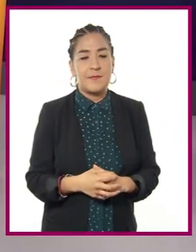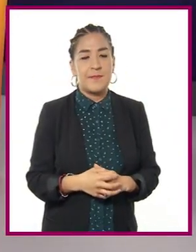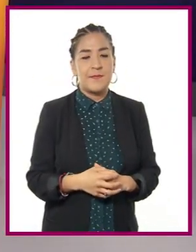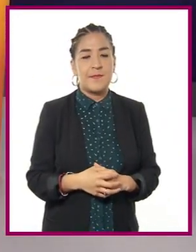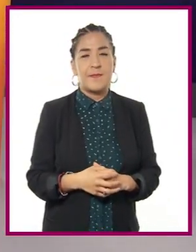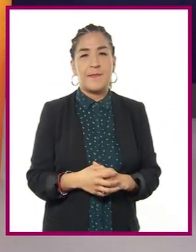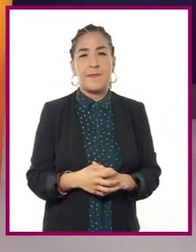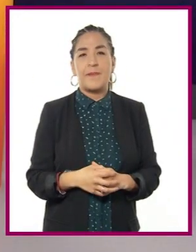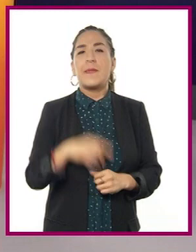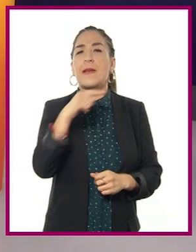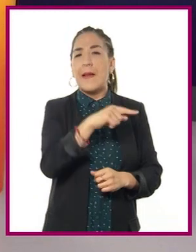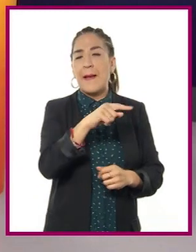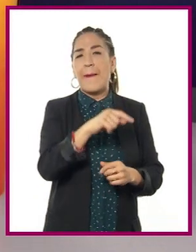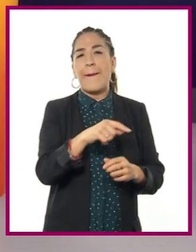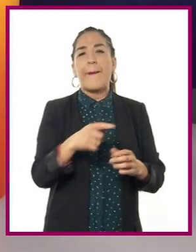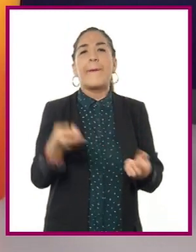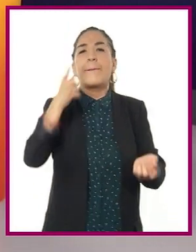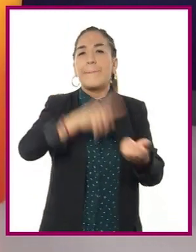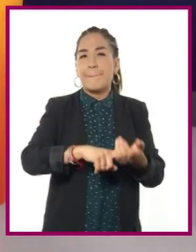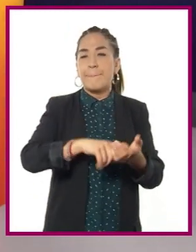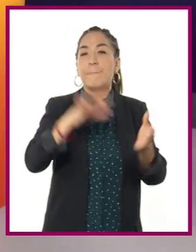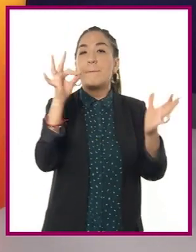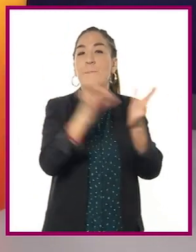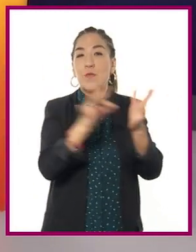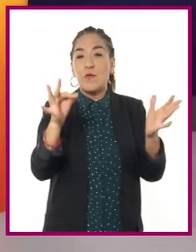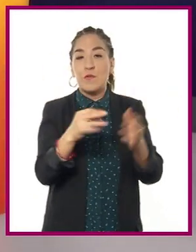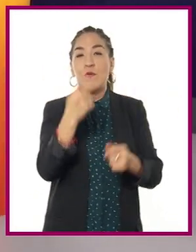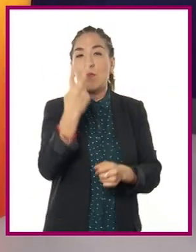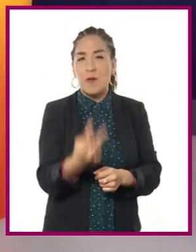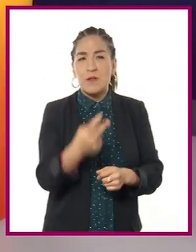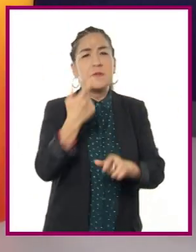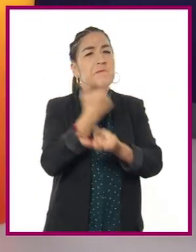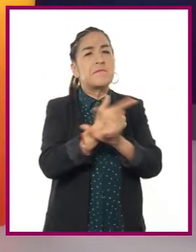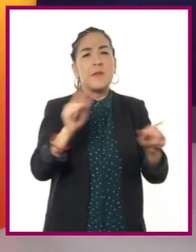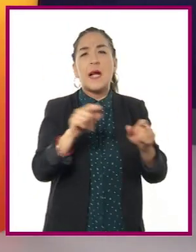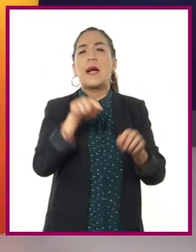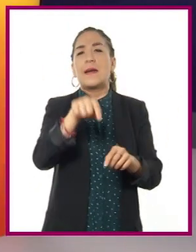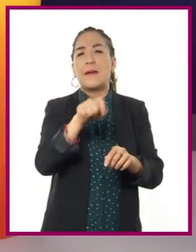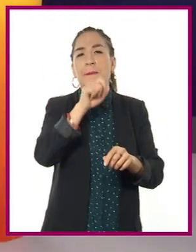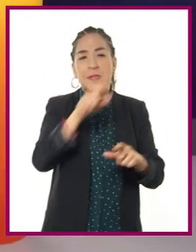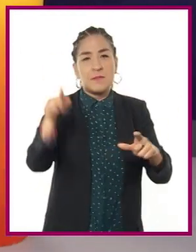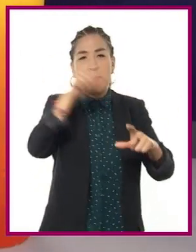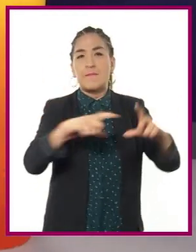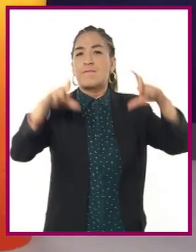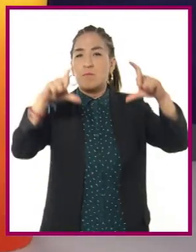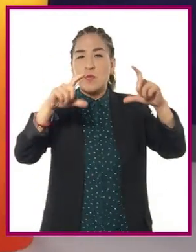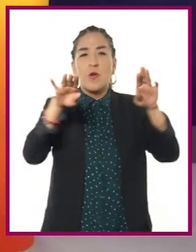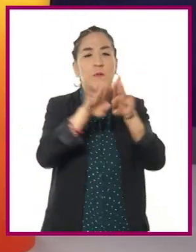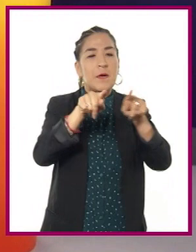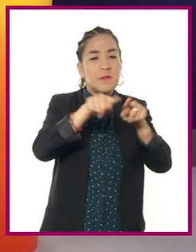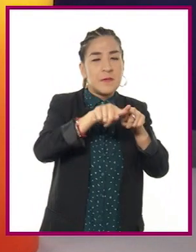Cuerda es el segmento que une dos puntos cualesquiera de la circunferencia.